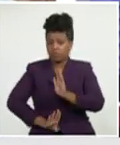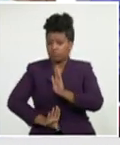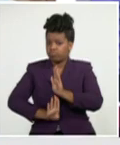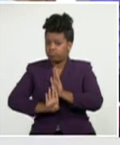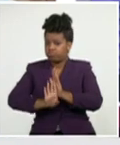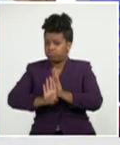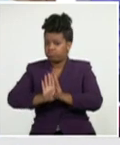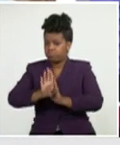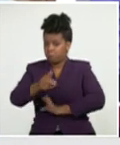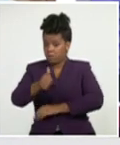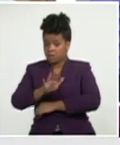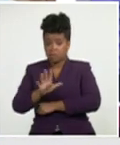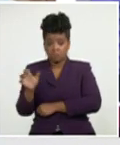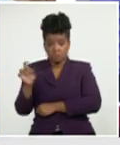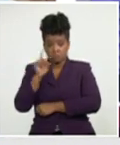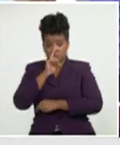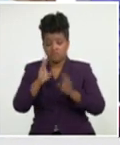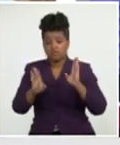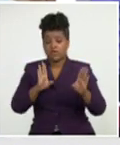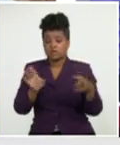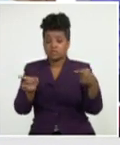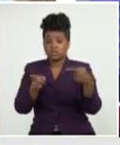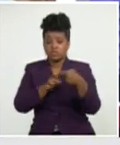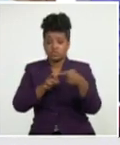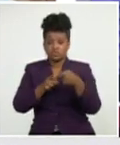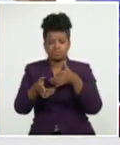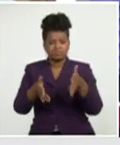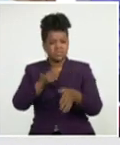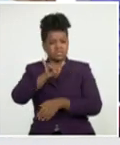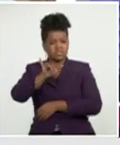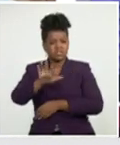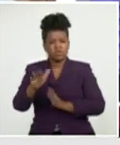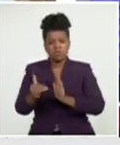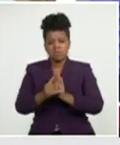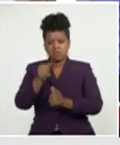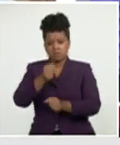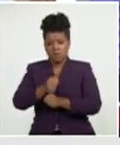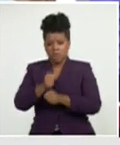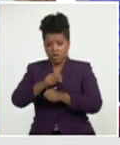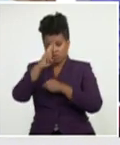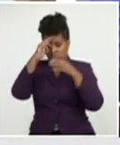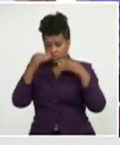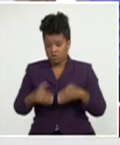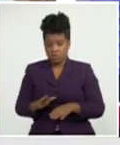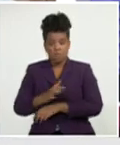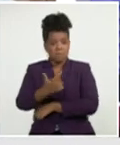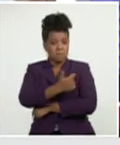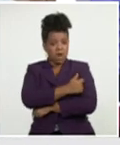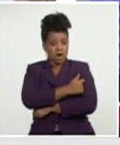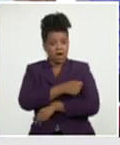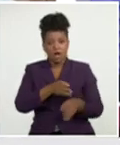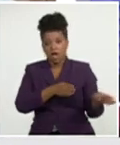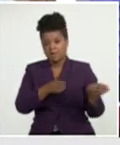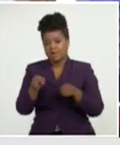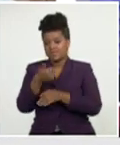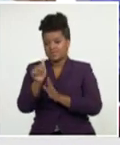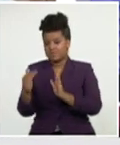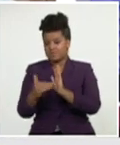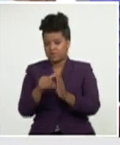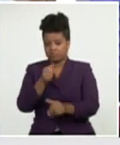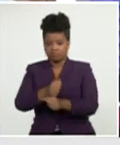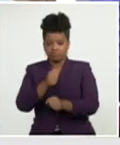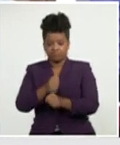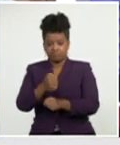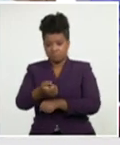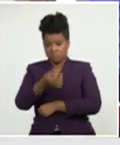dosis, con aproximadamente 65.000 trabajadores de la salud y 10.000 trabajadores de BioCuba Pharma, y a partir de hoy comienza